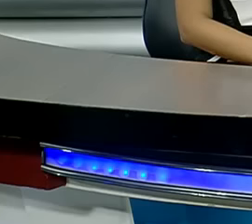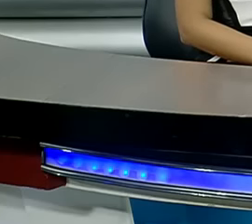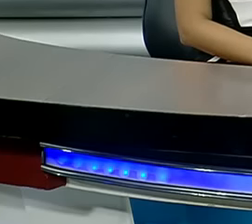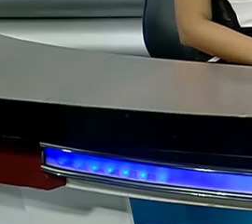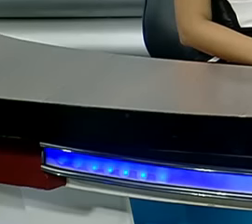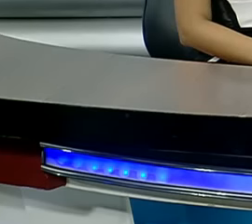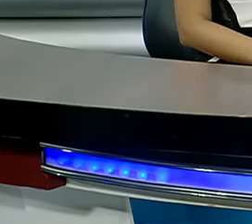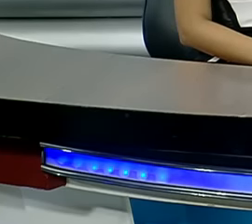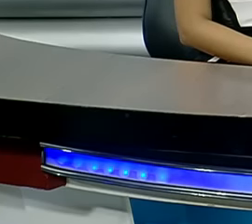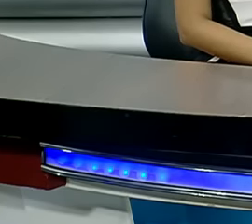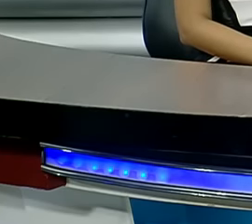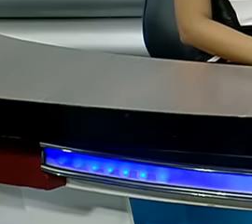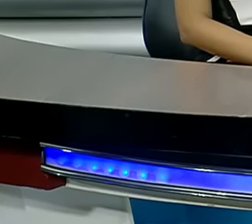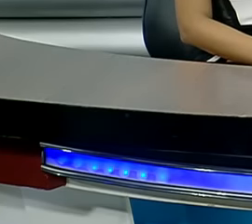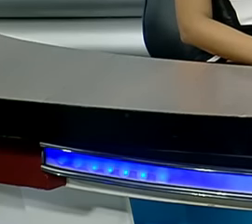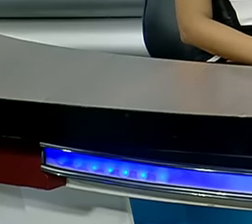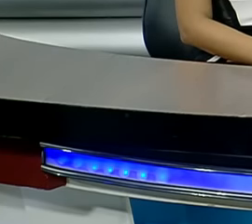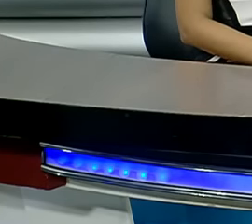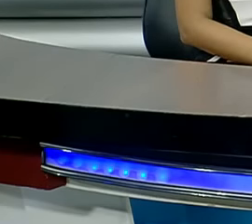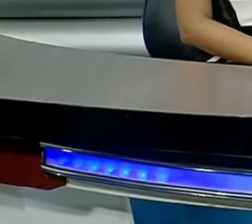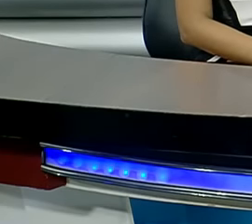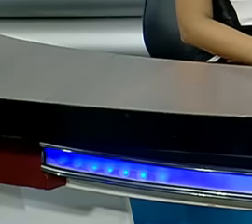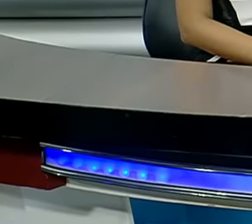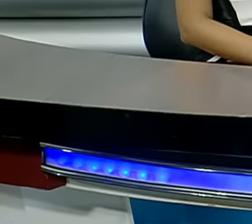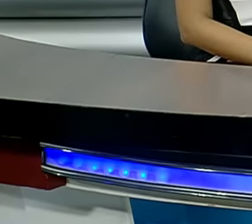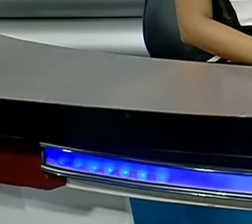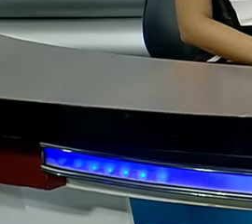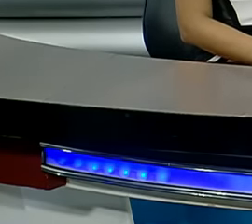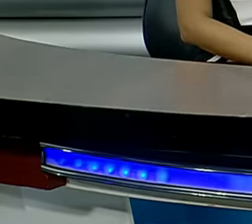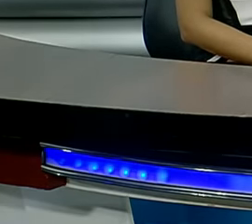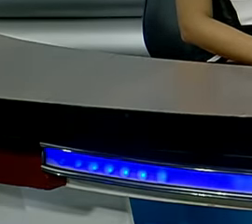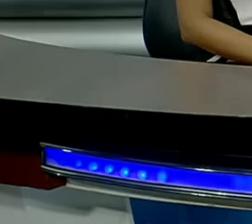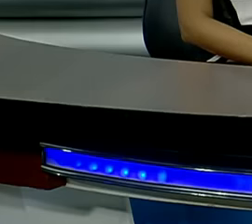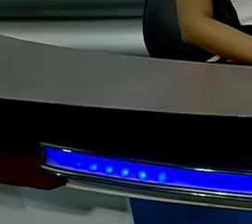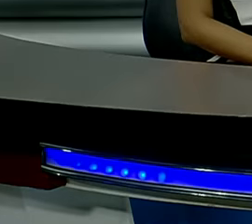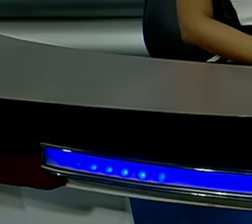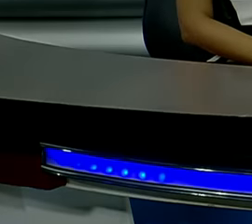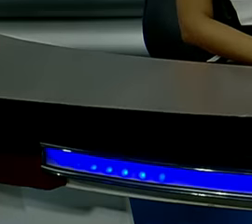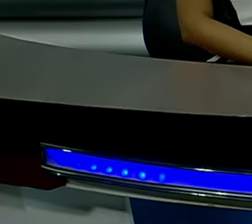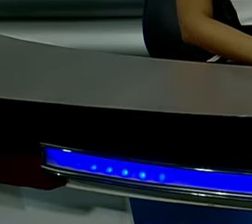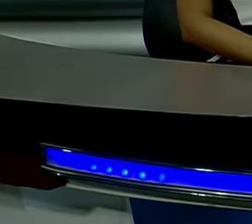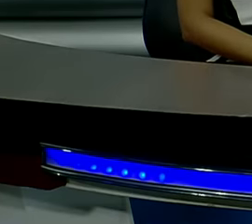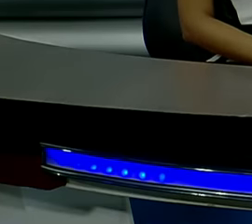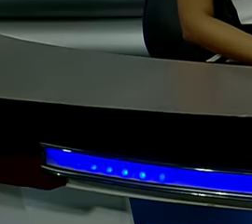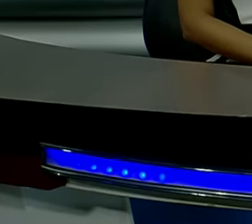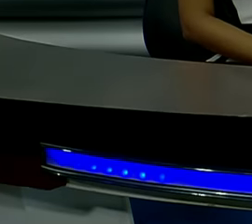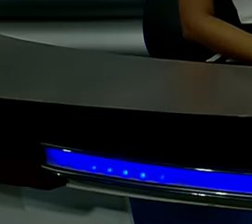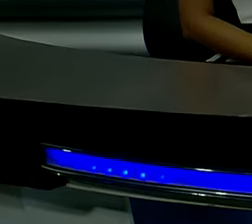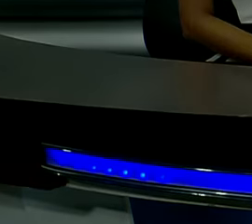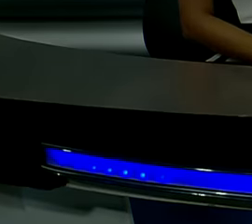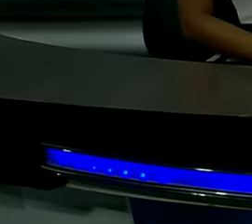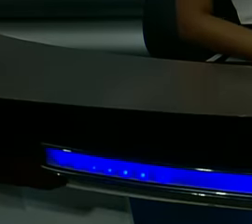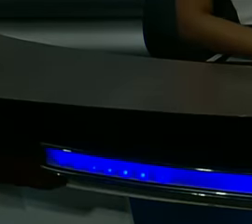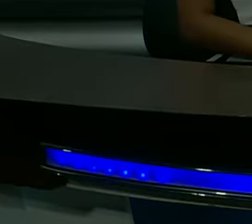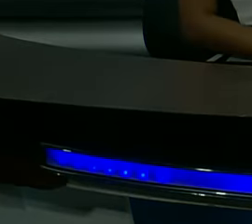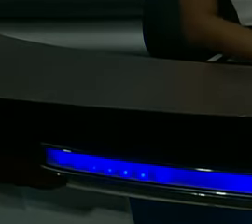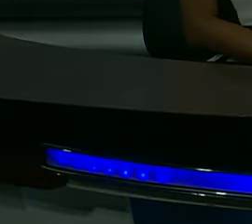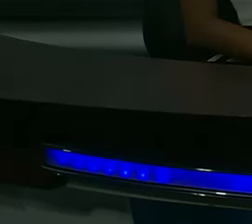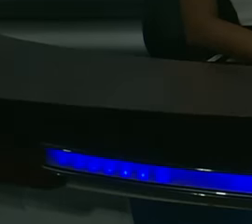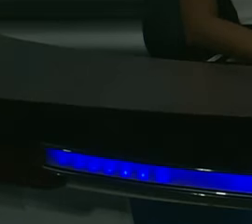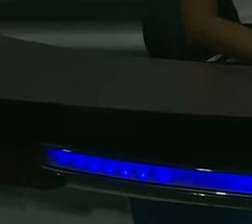Carla Canora, Gerardo Morán, los hermanos Niño Naranjo y muchos talentos más grabaron una nueva versión de la canción